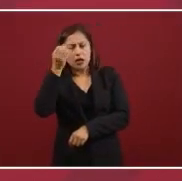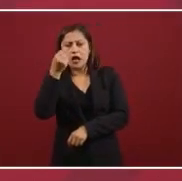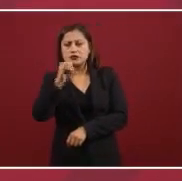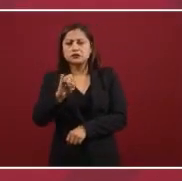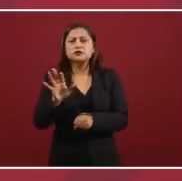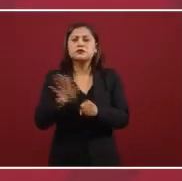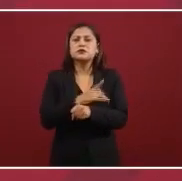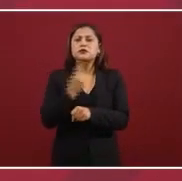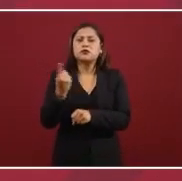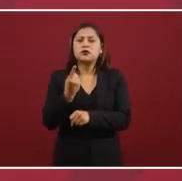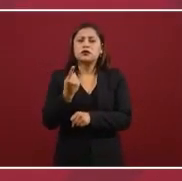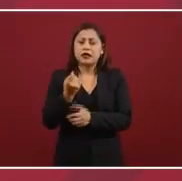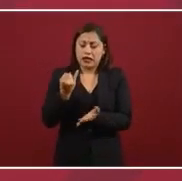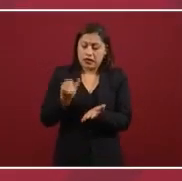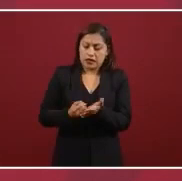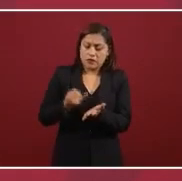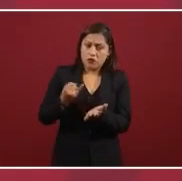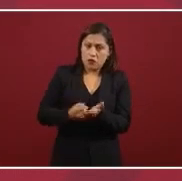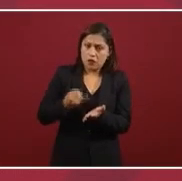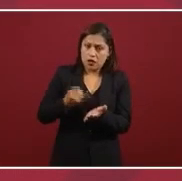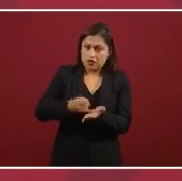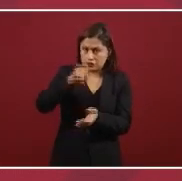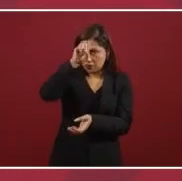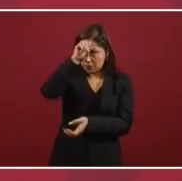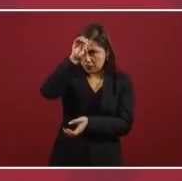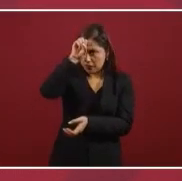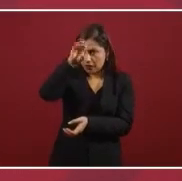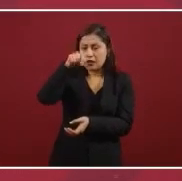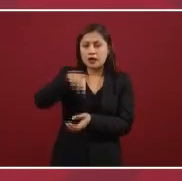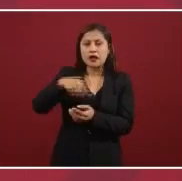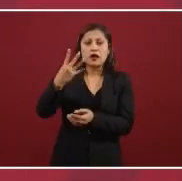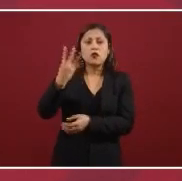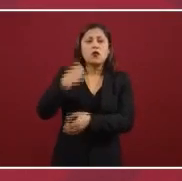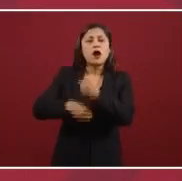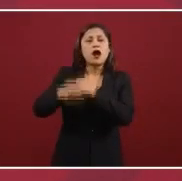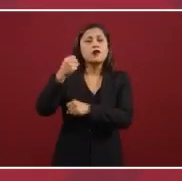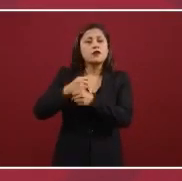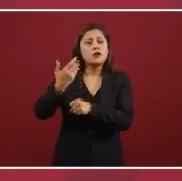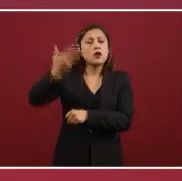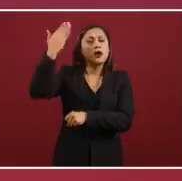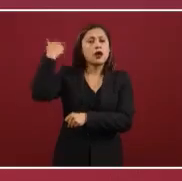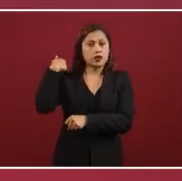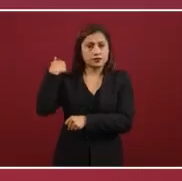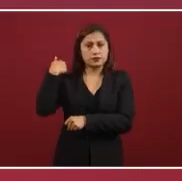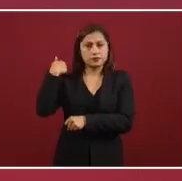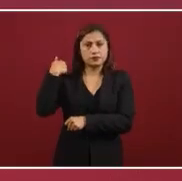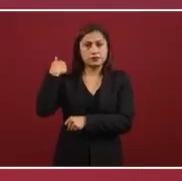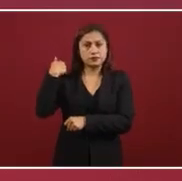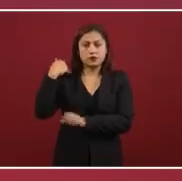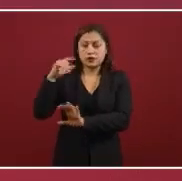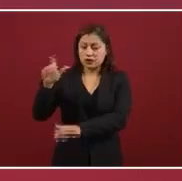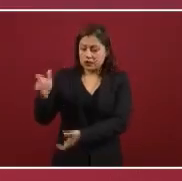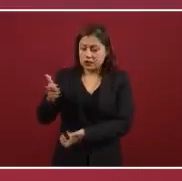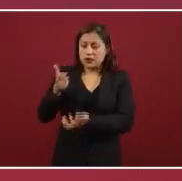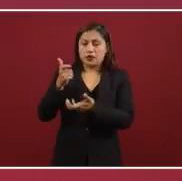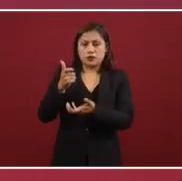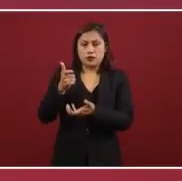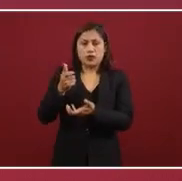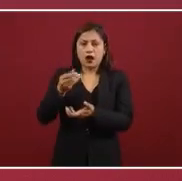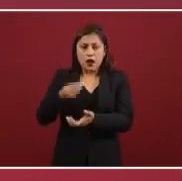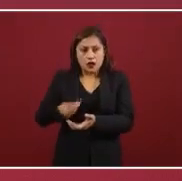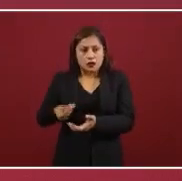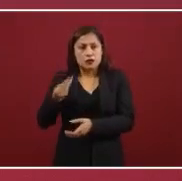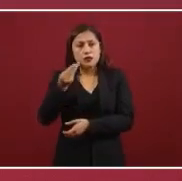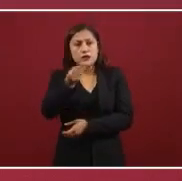se creó hace 4 años y se enviaba a los estados y no bajaba a los